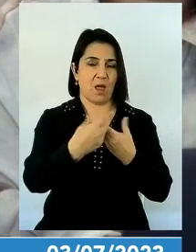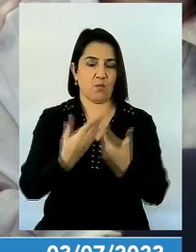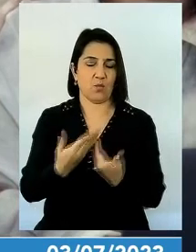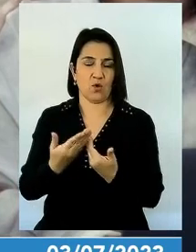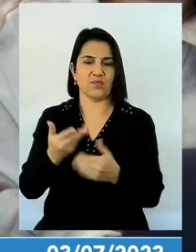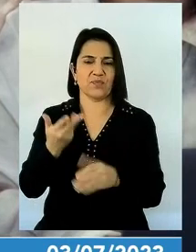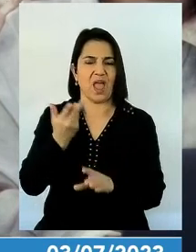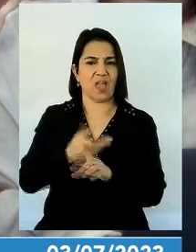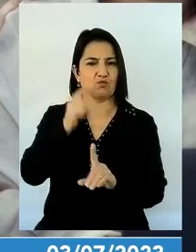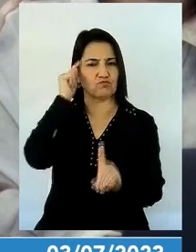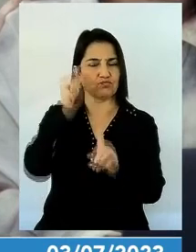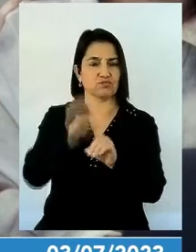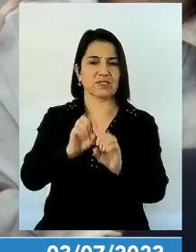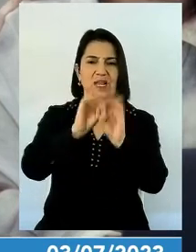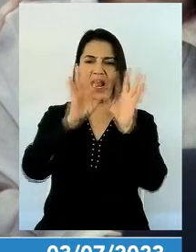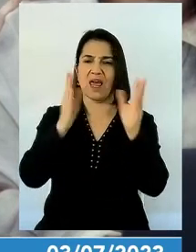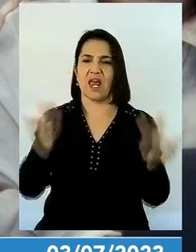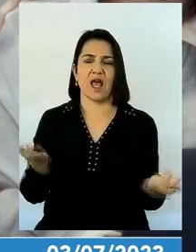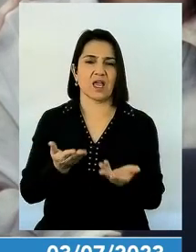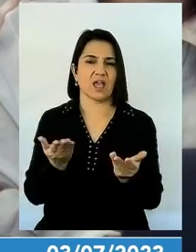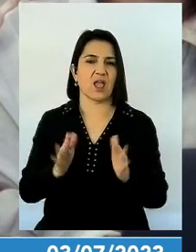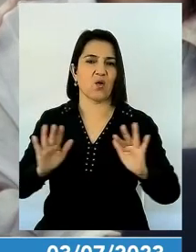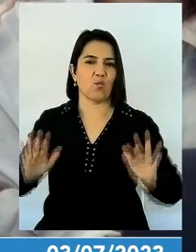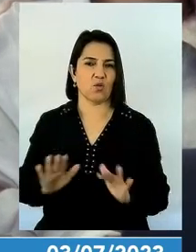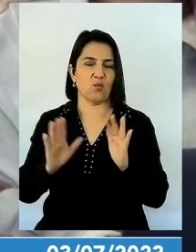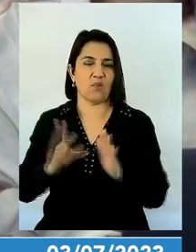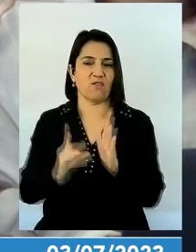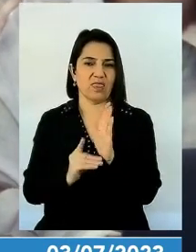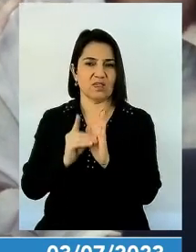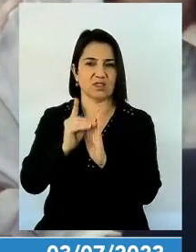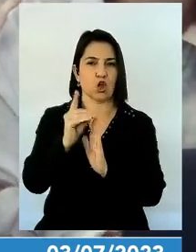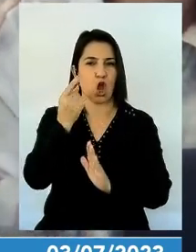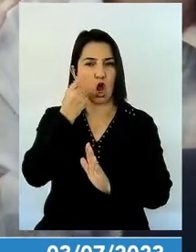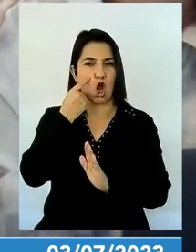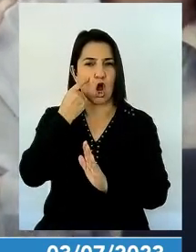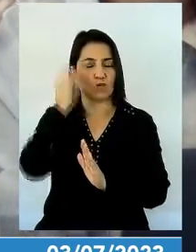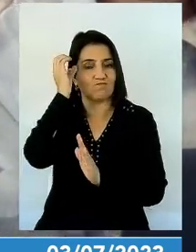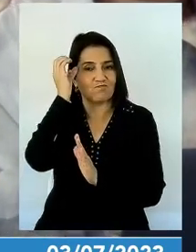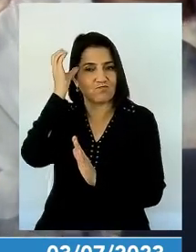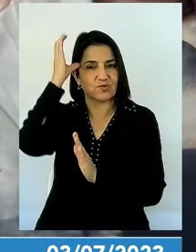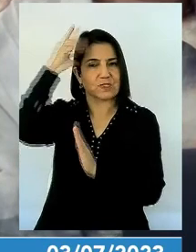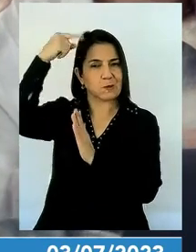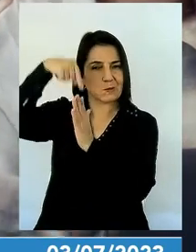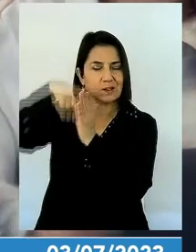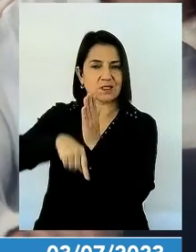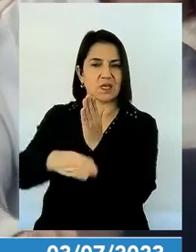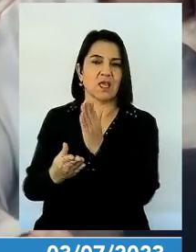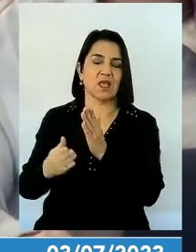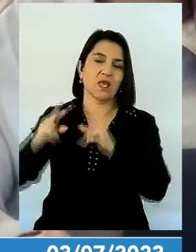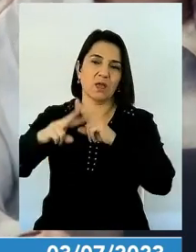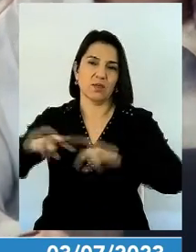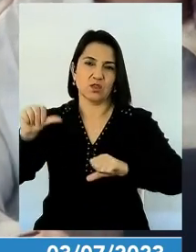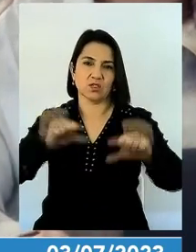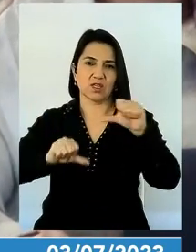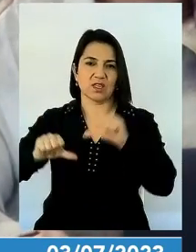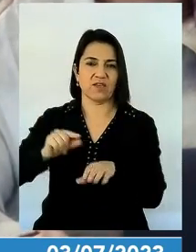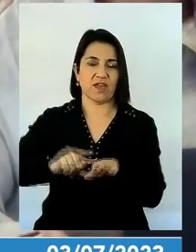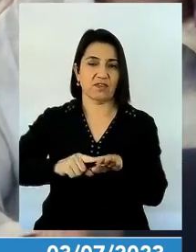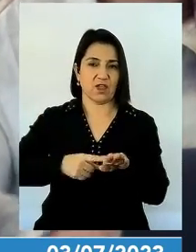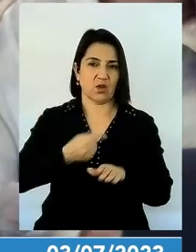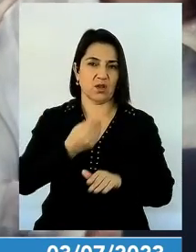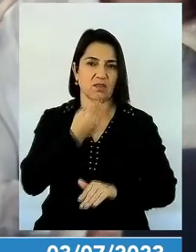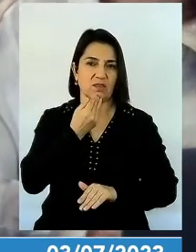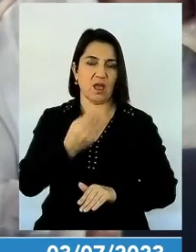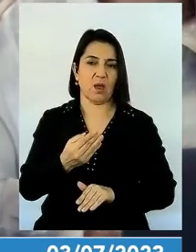es promover el desarrollo del conocimiento a través de la investigación científica y tecnológica, también de la formación de